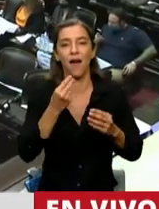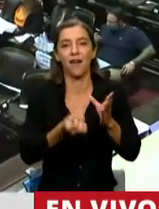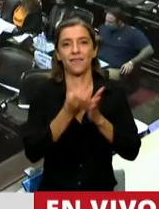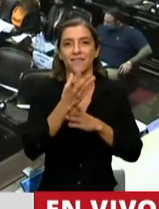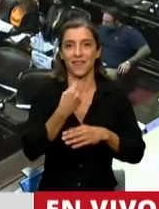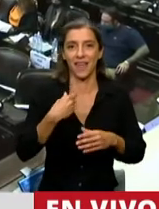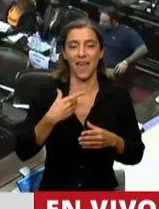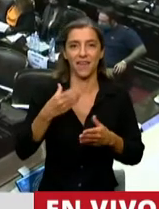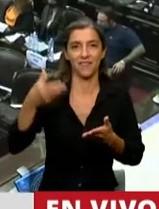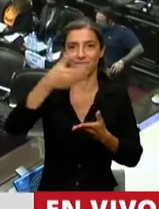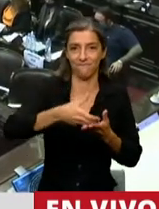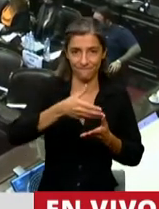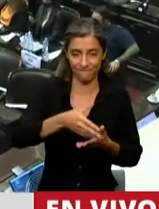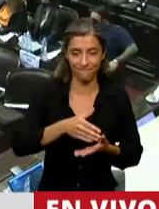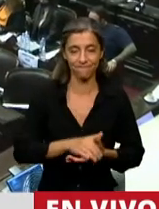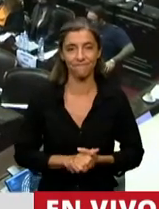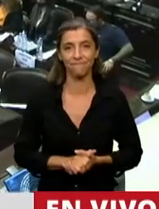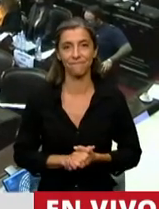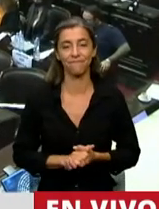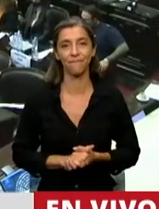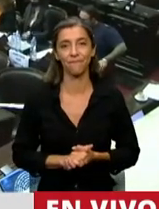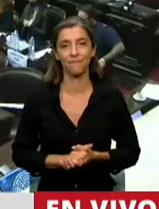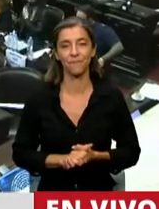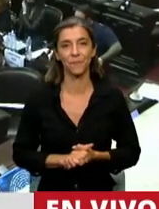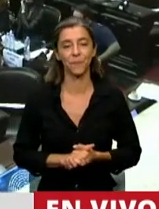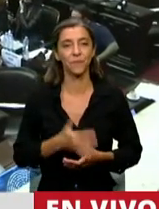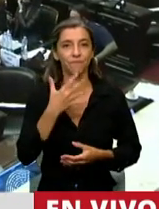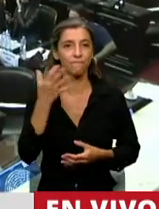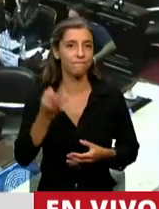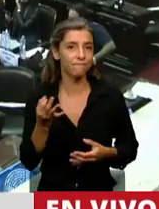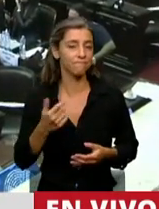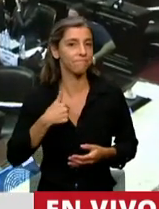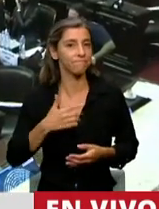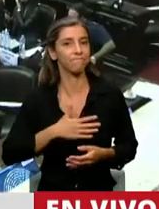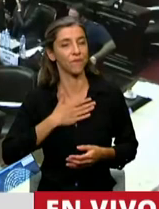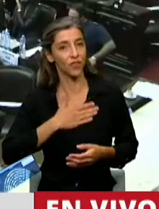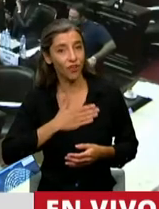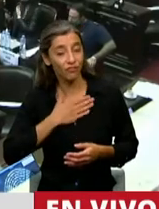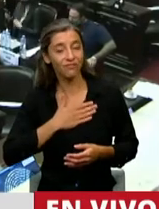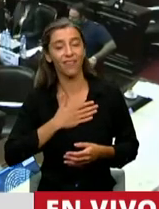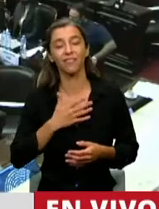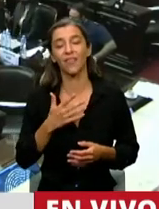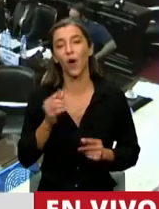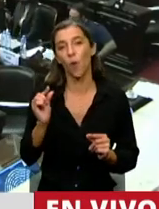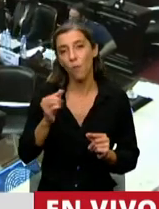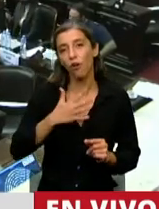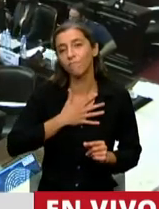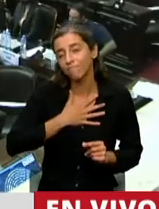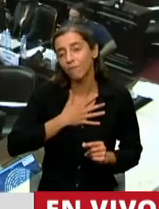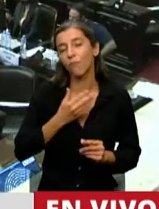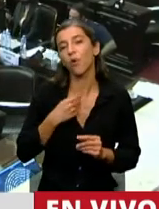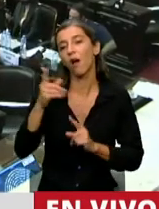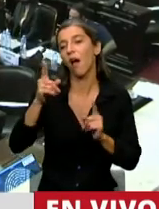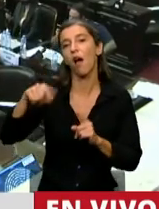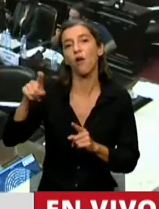intentando sostener. La verdad que estoy contenta, me apena por ahí haber escuchado que se sostiene en